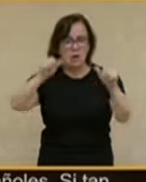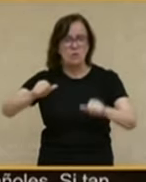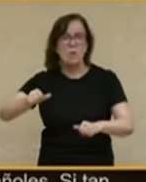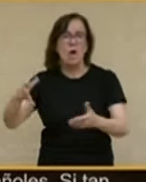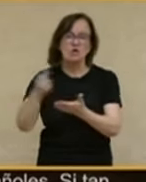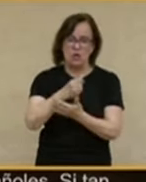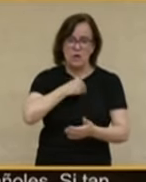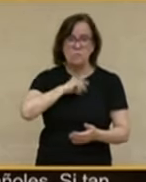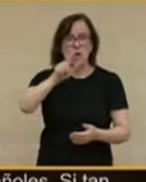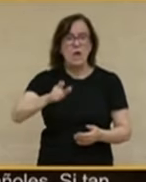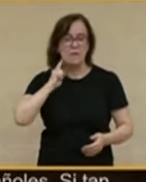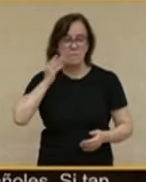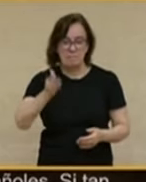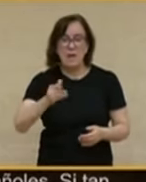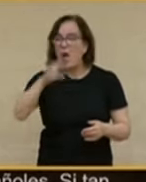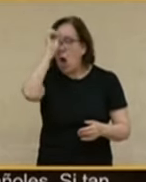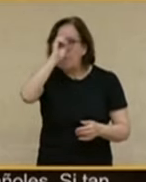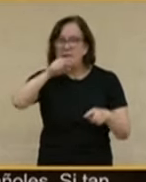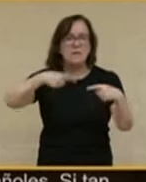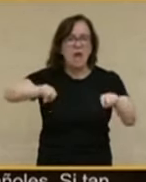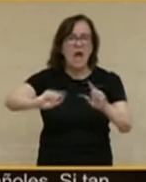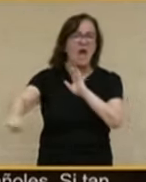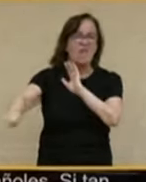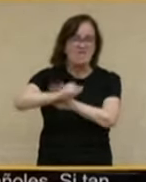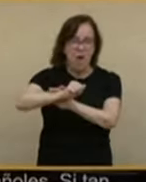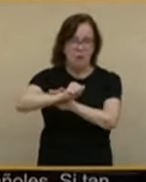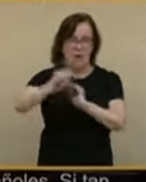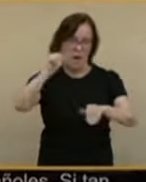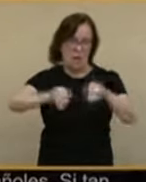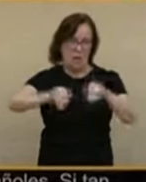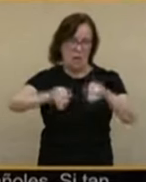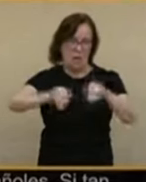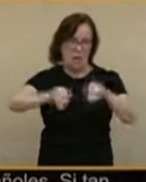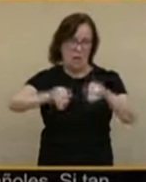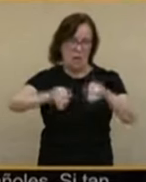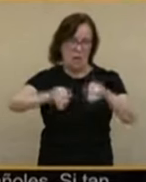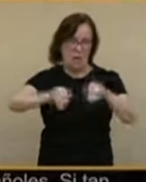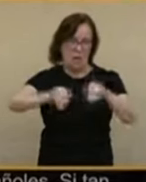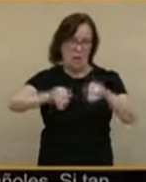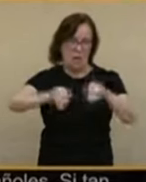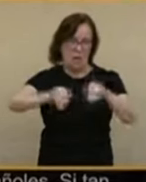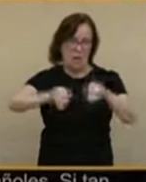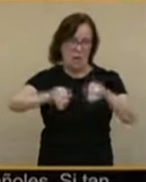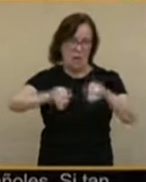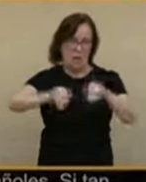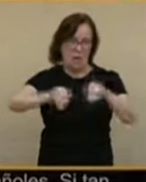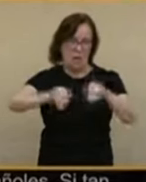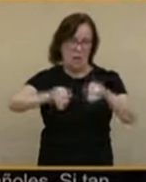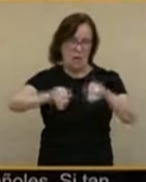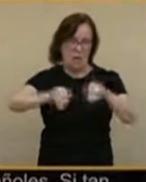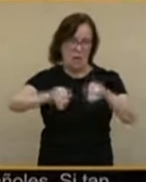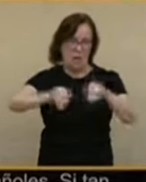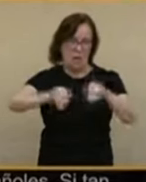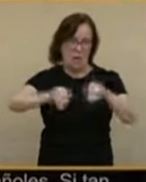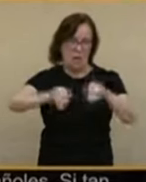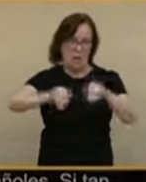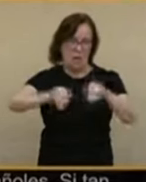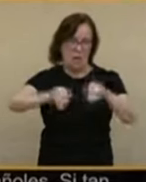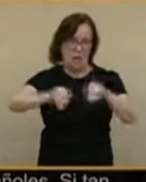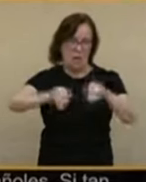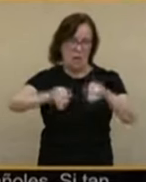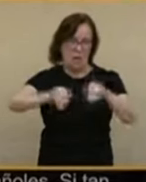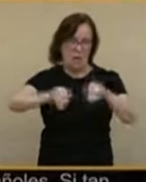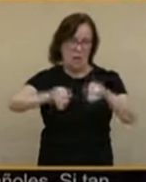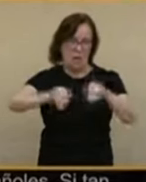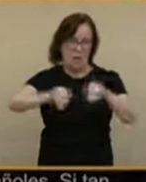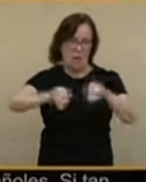españoles qué opinan de este fraude electoral. Es un fraude electoral porque la amnistía no estaba en el programa del